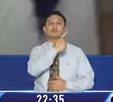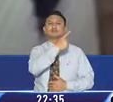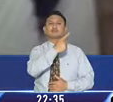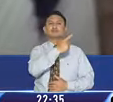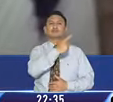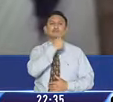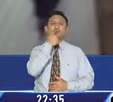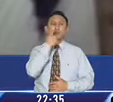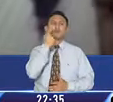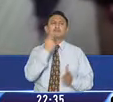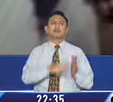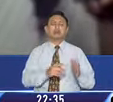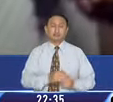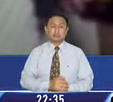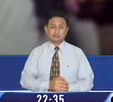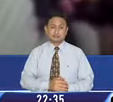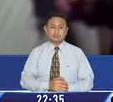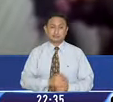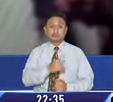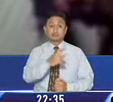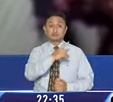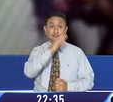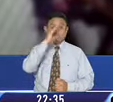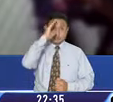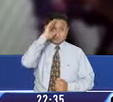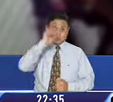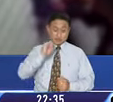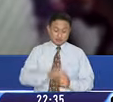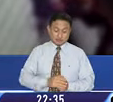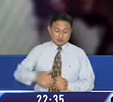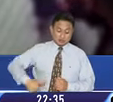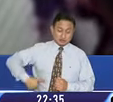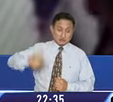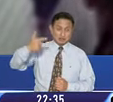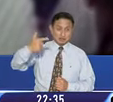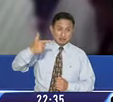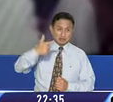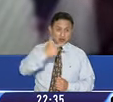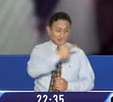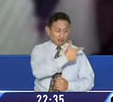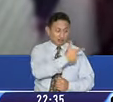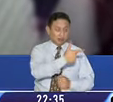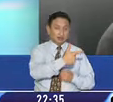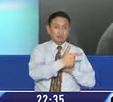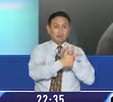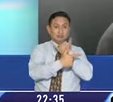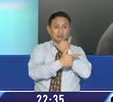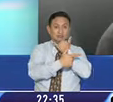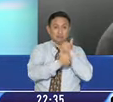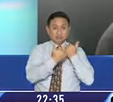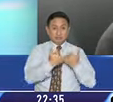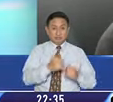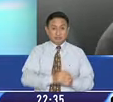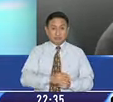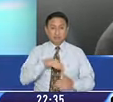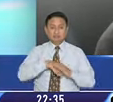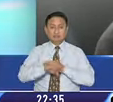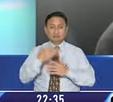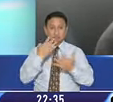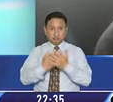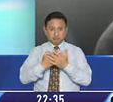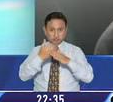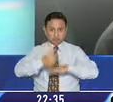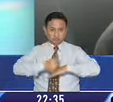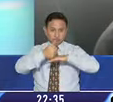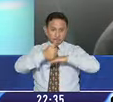hechos, dirá usted? El uniformado que tenía su arma para salvar vidas, pero que hizo un mal uso de la misma. Él ahora está puesto a órdenes de